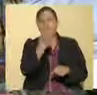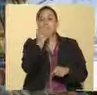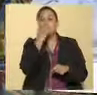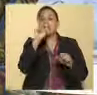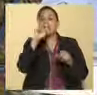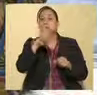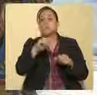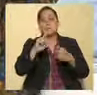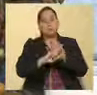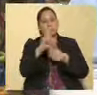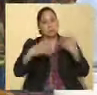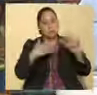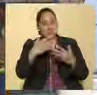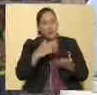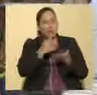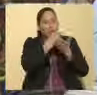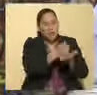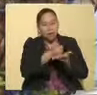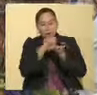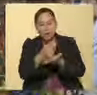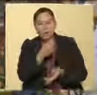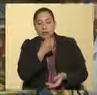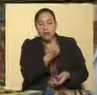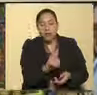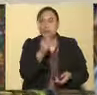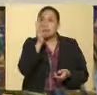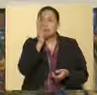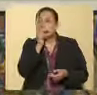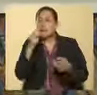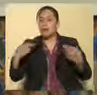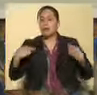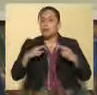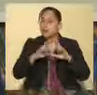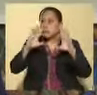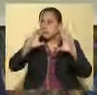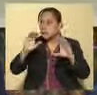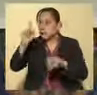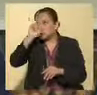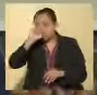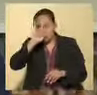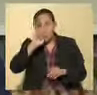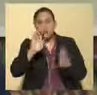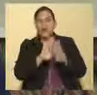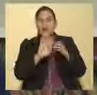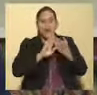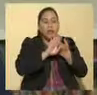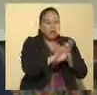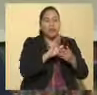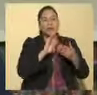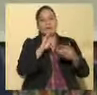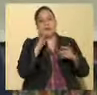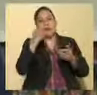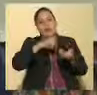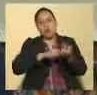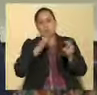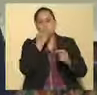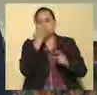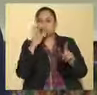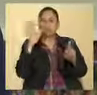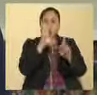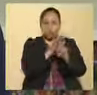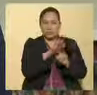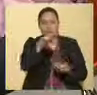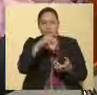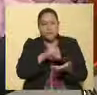el que se brinda ayuda y asesoría tanto a niños, padres, maestros, para combatir el bullying en las escuelas. Así que